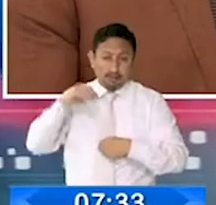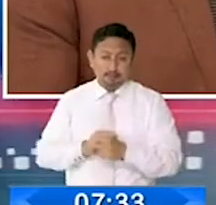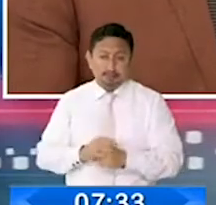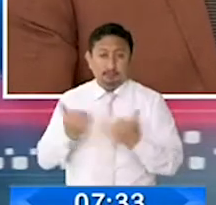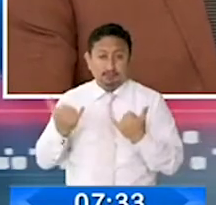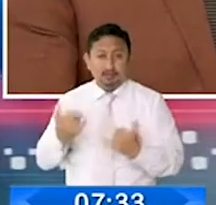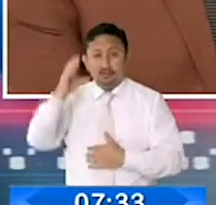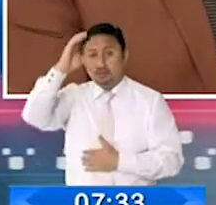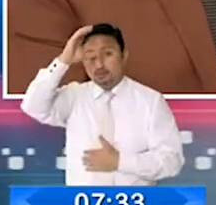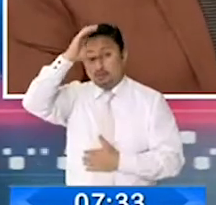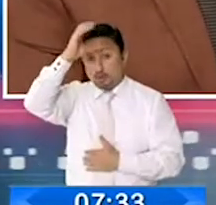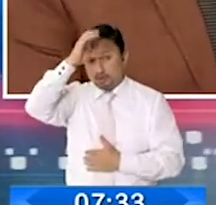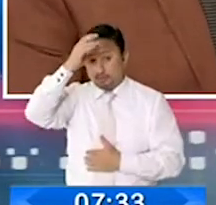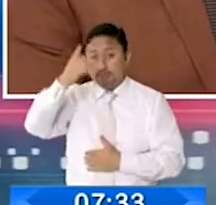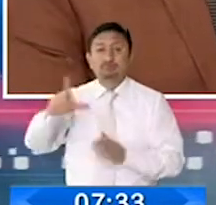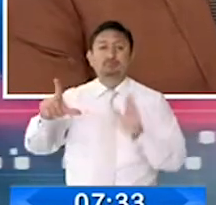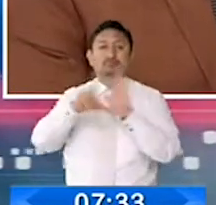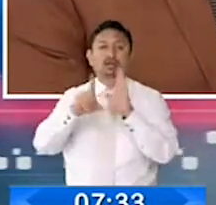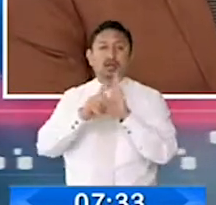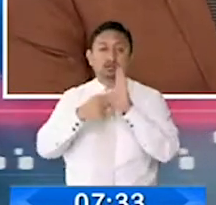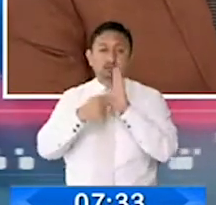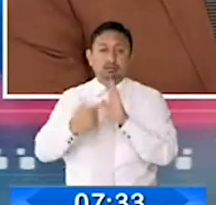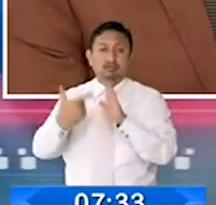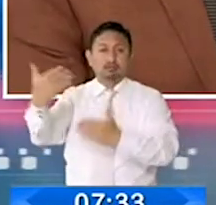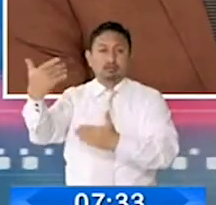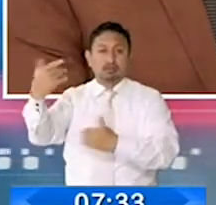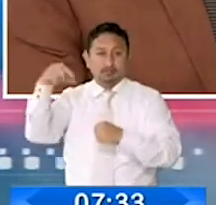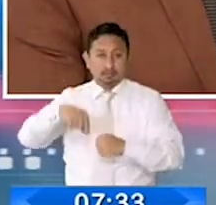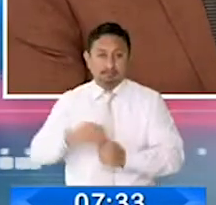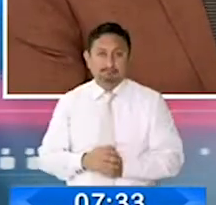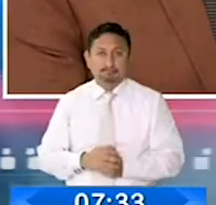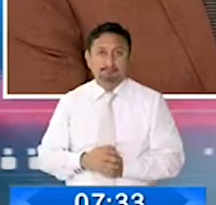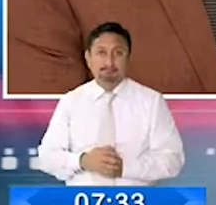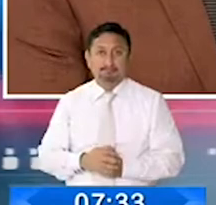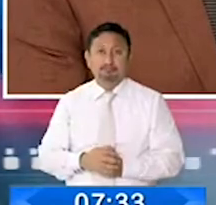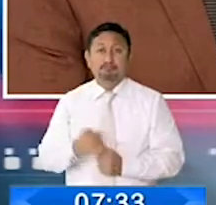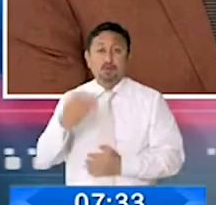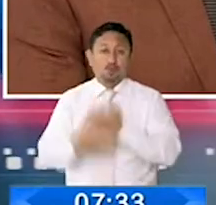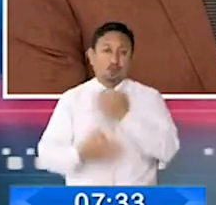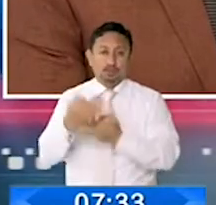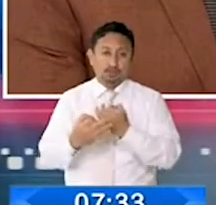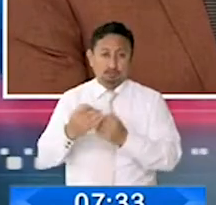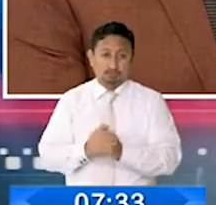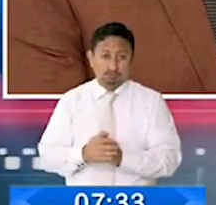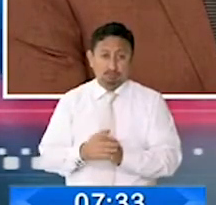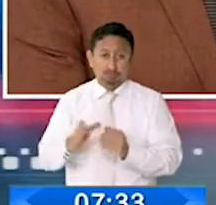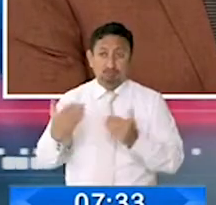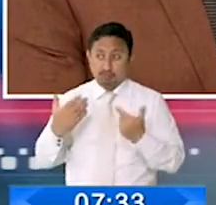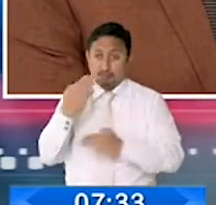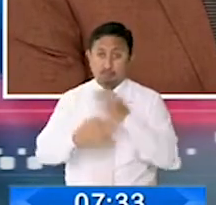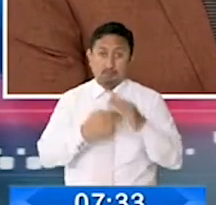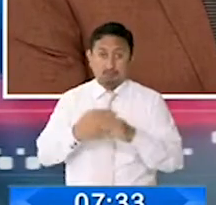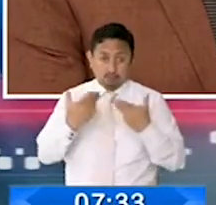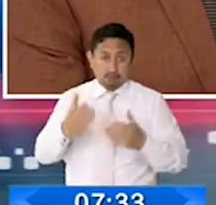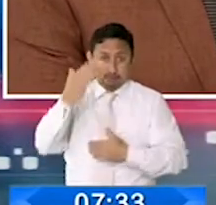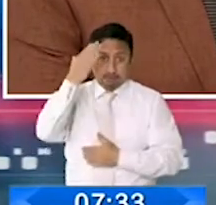son conceptos jurídicos, de política criminológica, de política judicial, que están en el mundo y